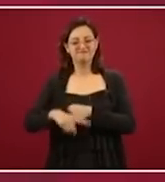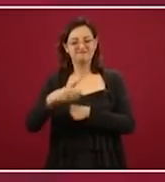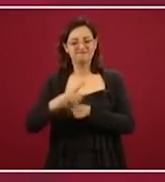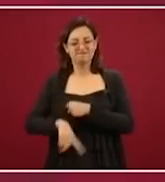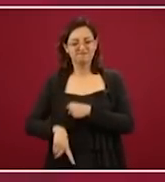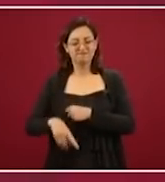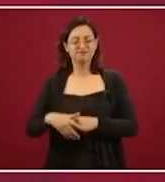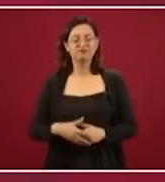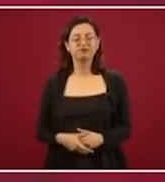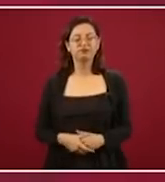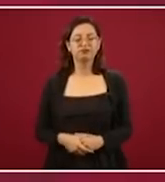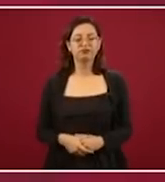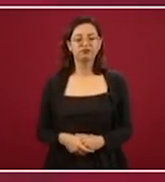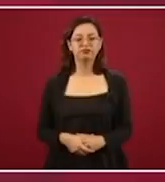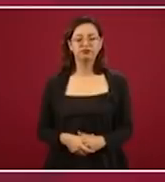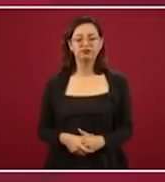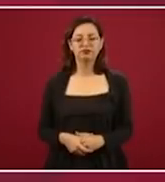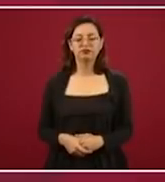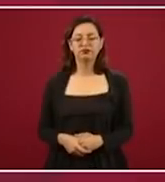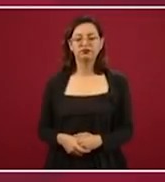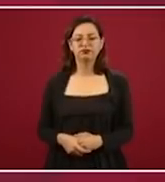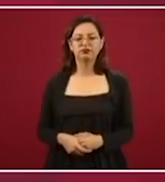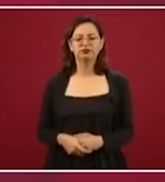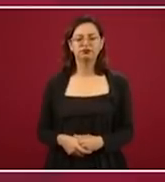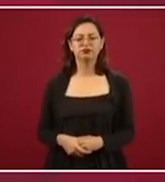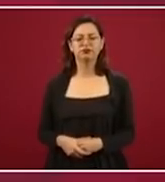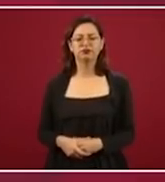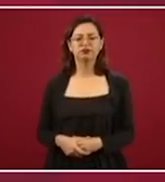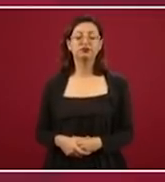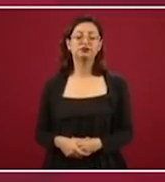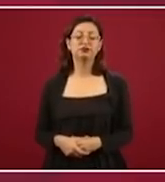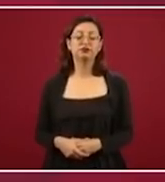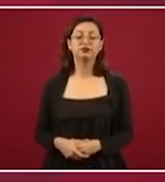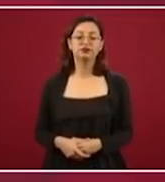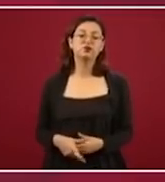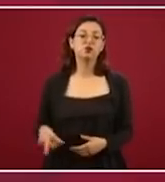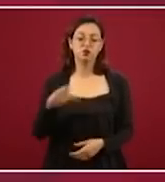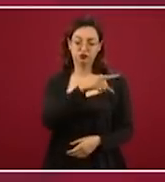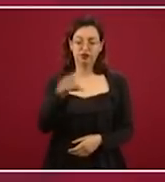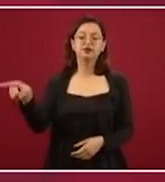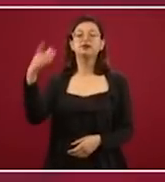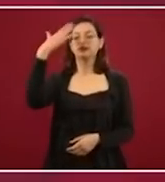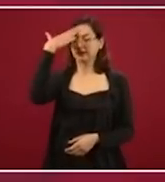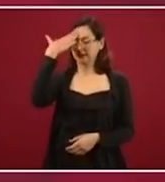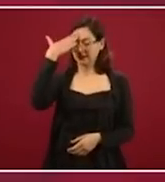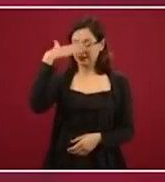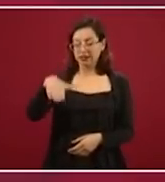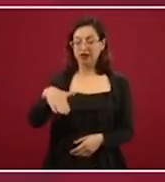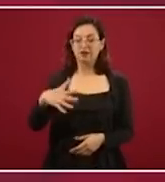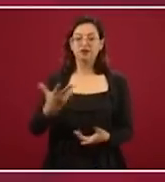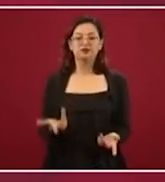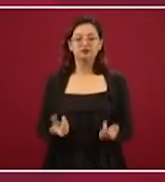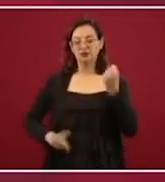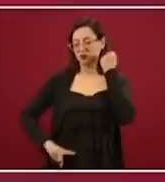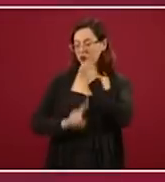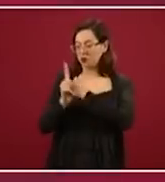Estamos, como es de dominio público, estamos atendiendo las